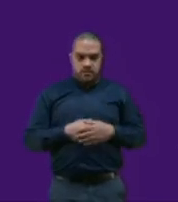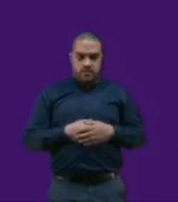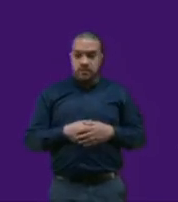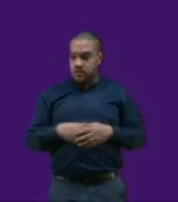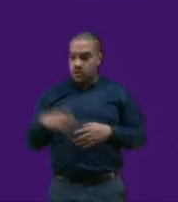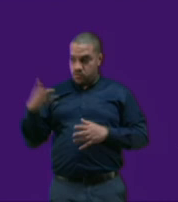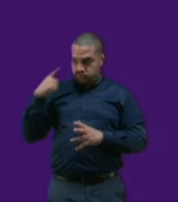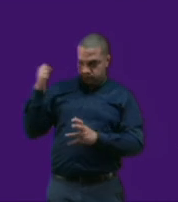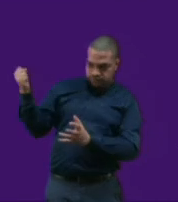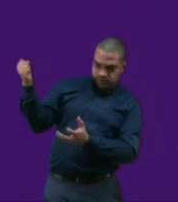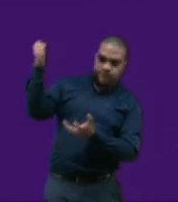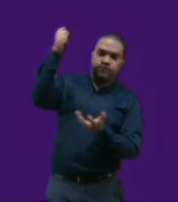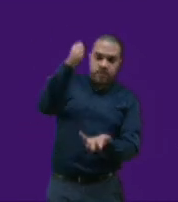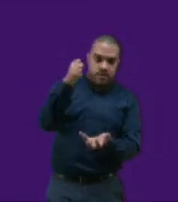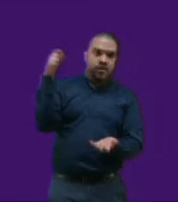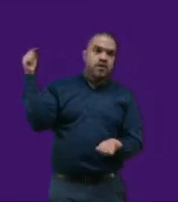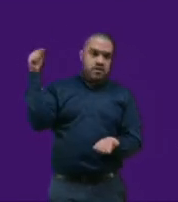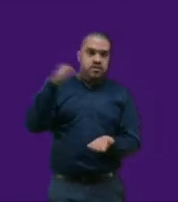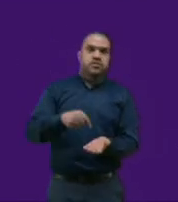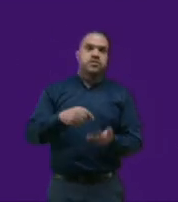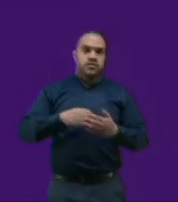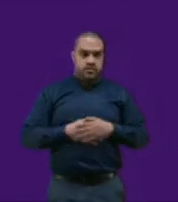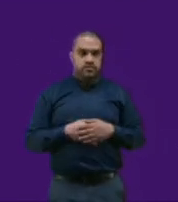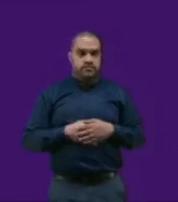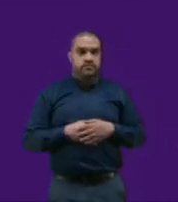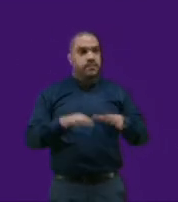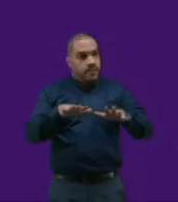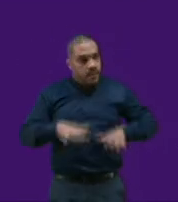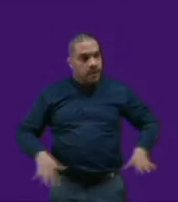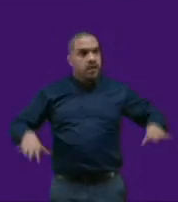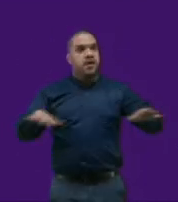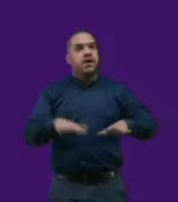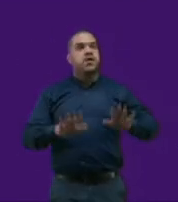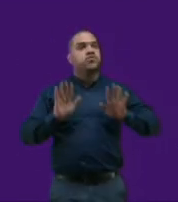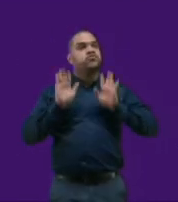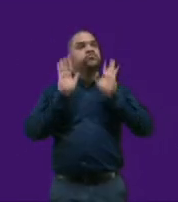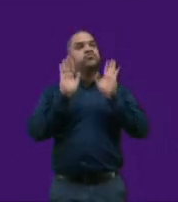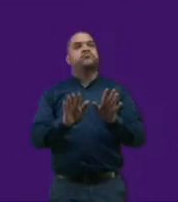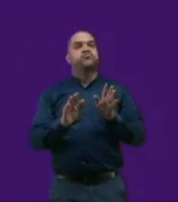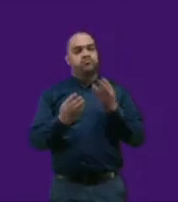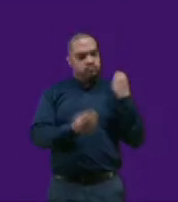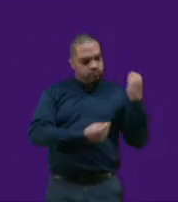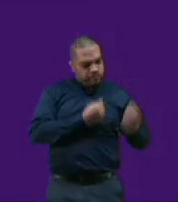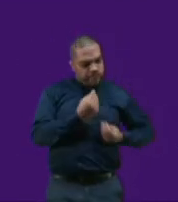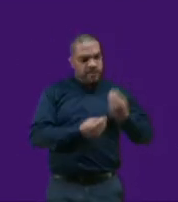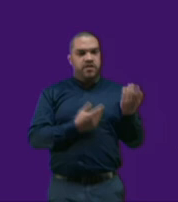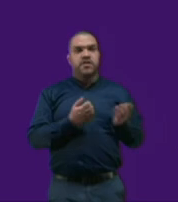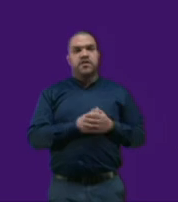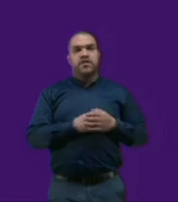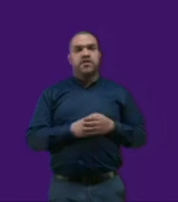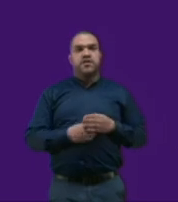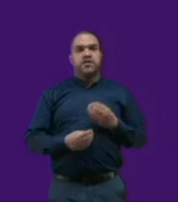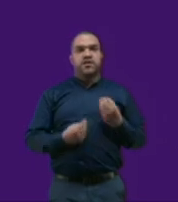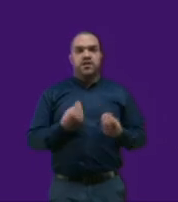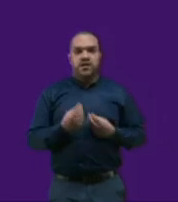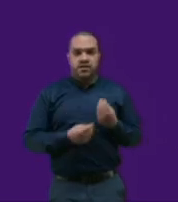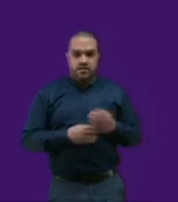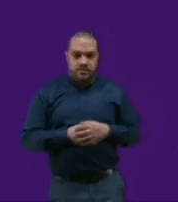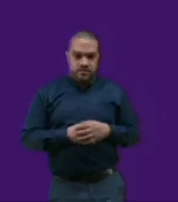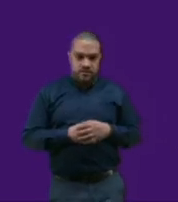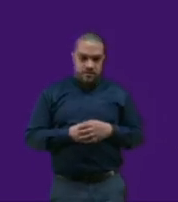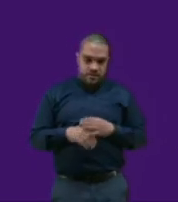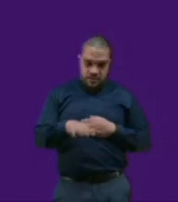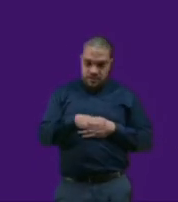inversión y dentro de todo el escenario, todos los cálculos que realizamos, de estar en Gartner, de poder masificar